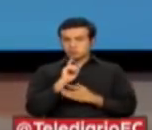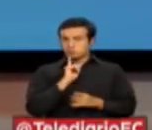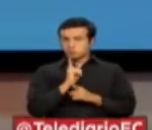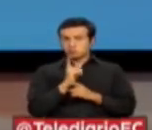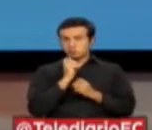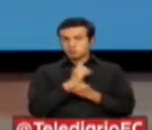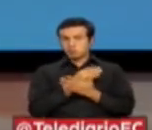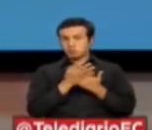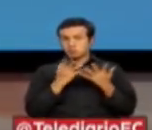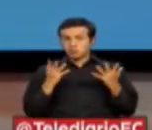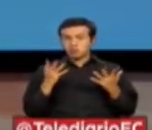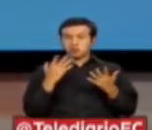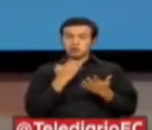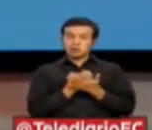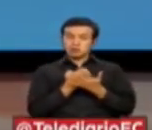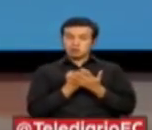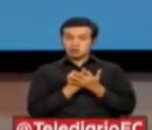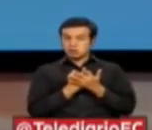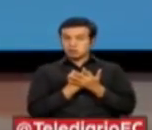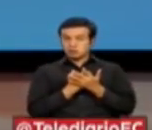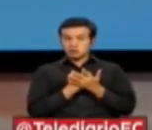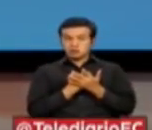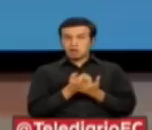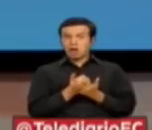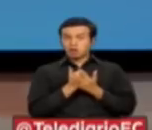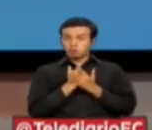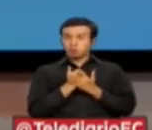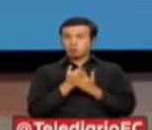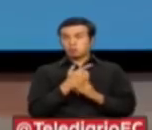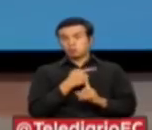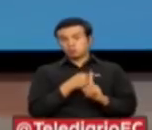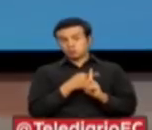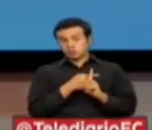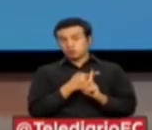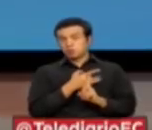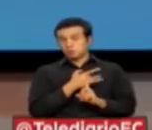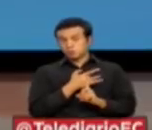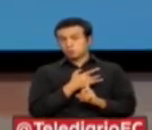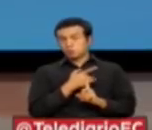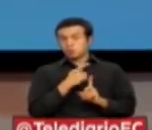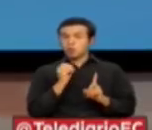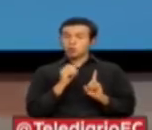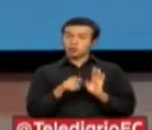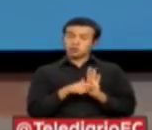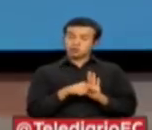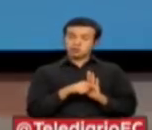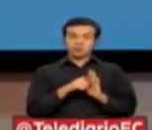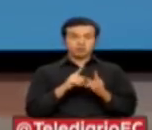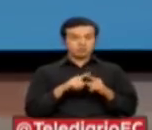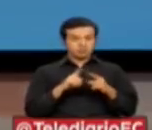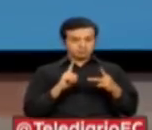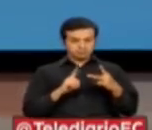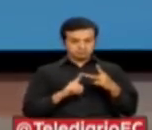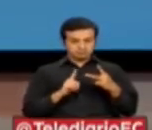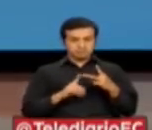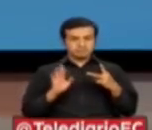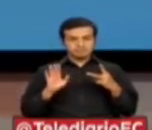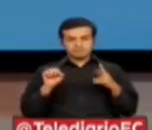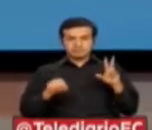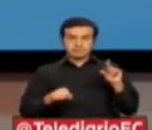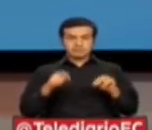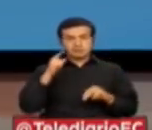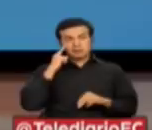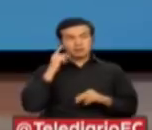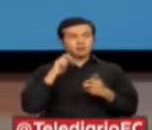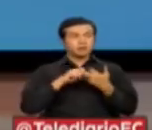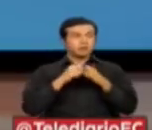que lo económico es la cocina de esto. Dos, es importante porque podrán frenarse o no una